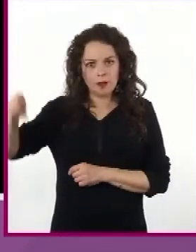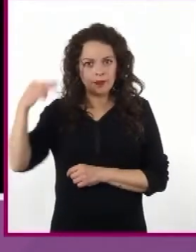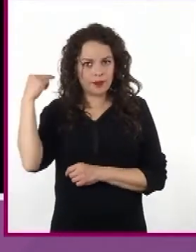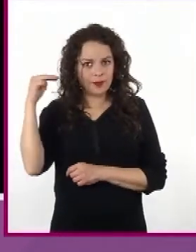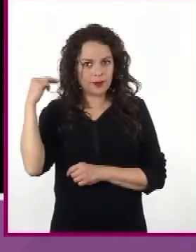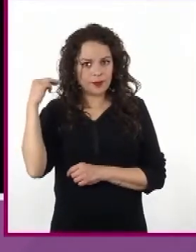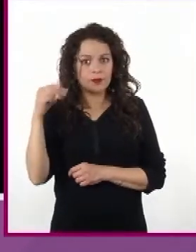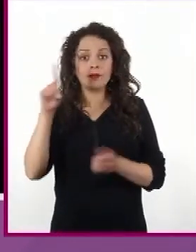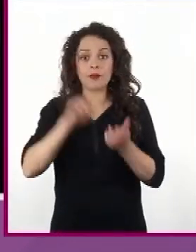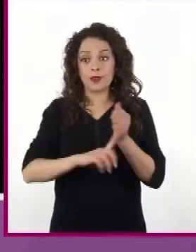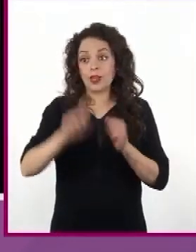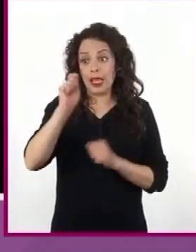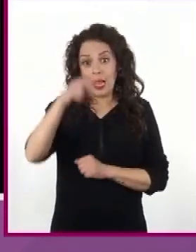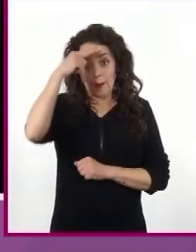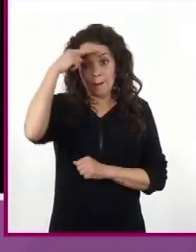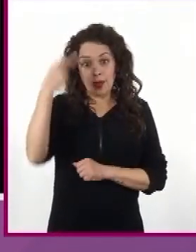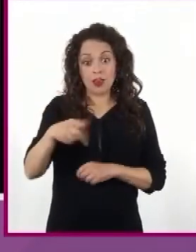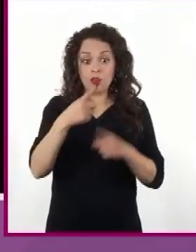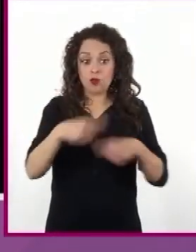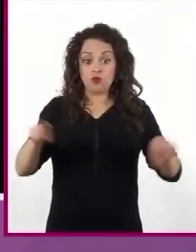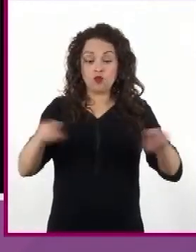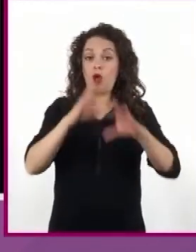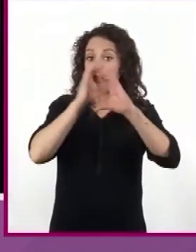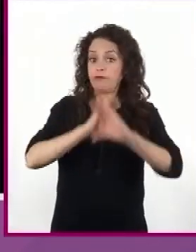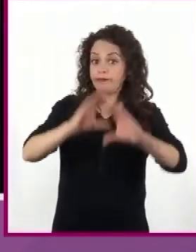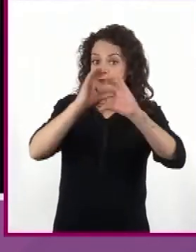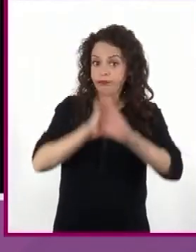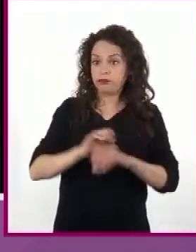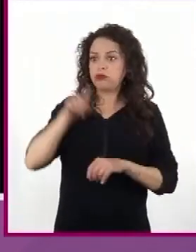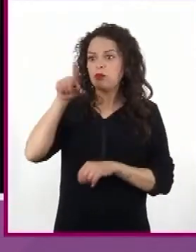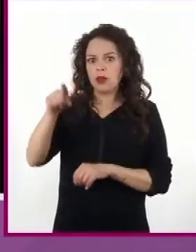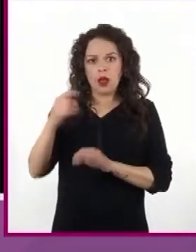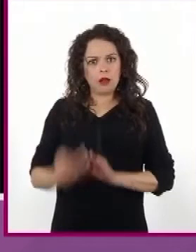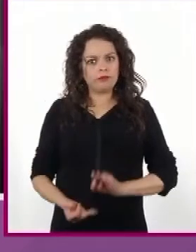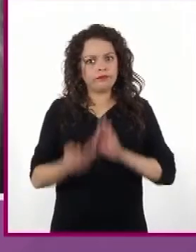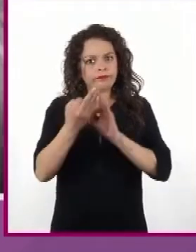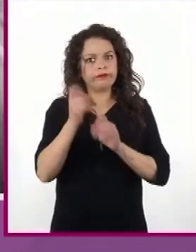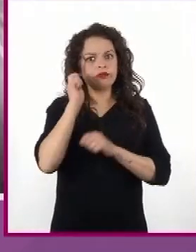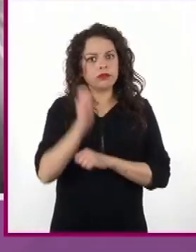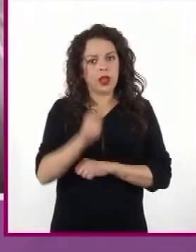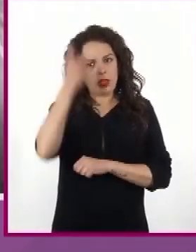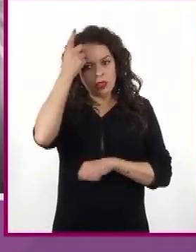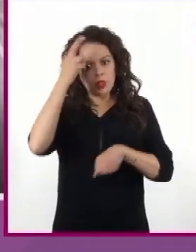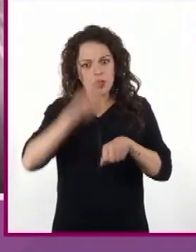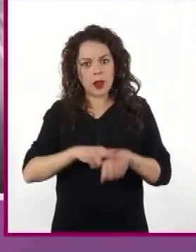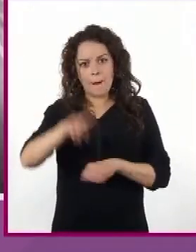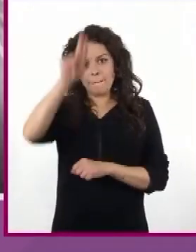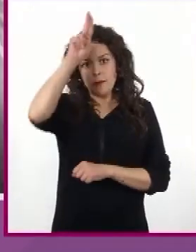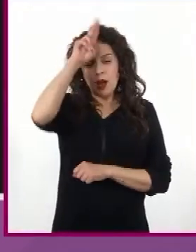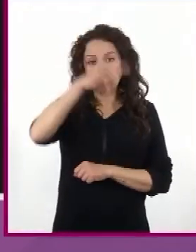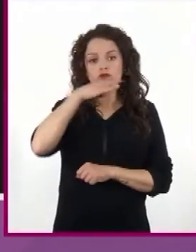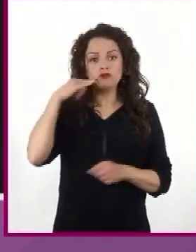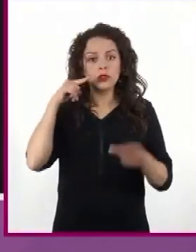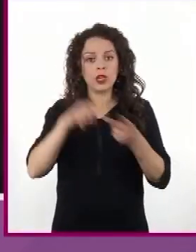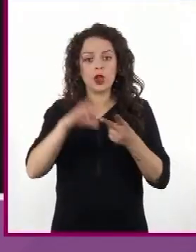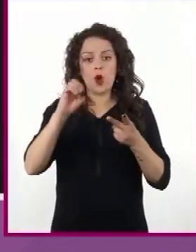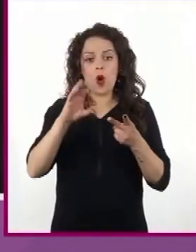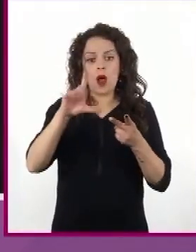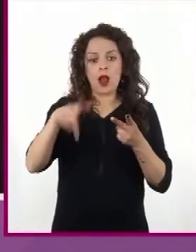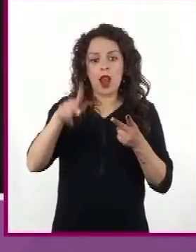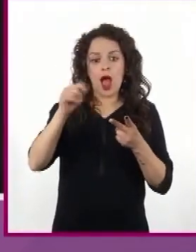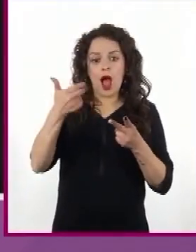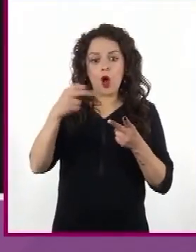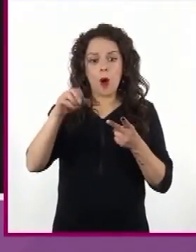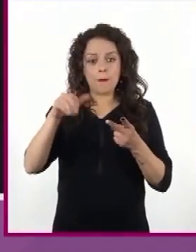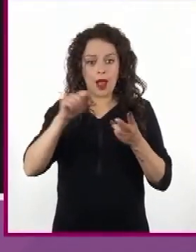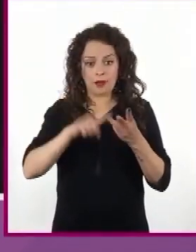México. Estuvo al frente de orquestas internacionales como la Sinfónica de Perú, de Chile y de Oklahoma. Los maestros de